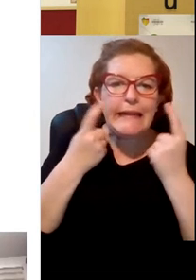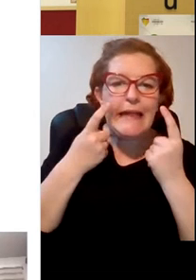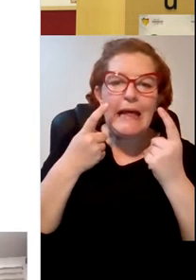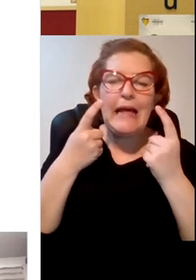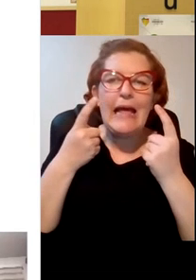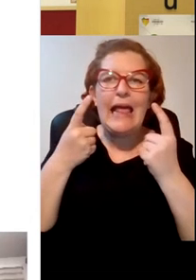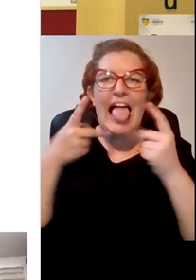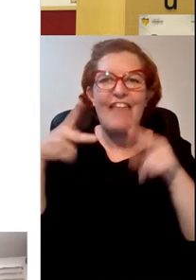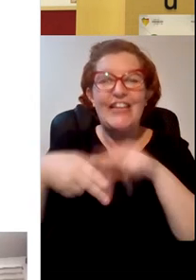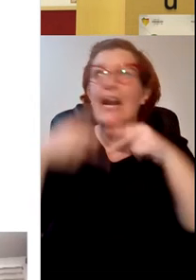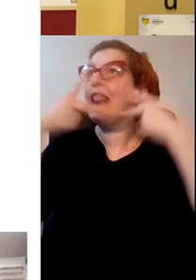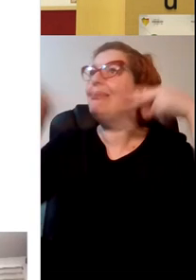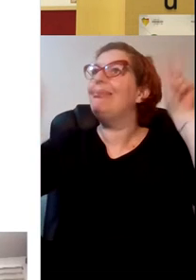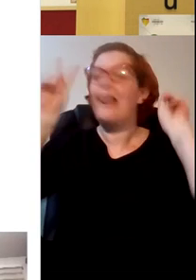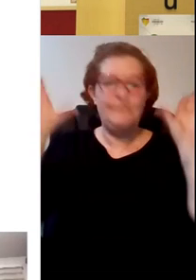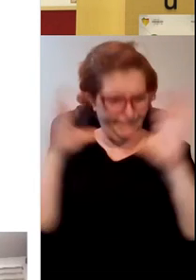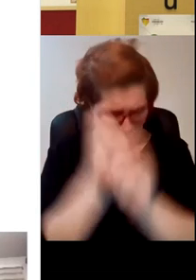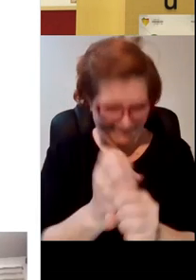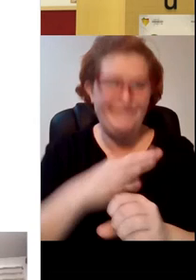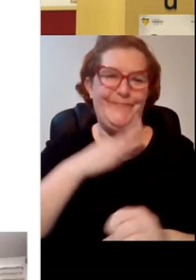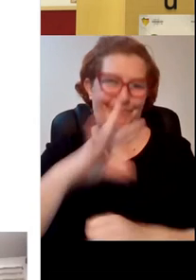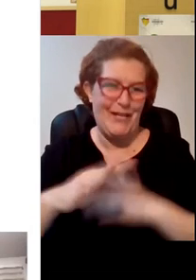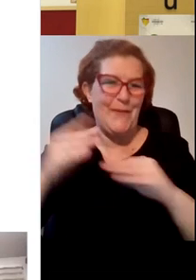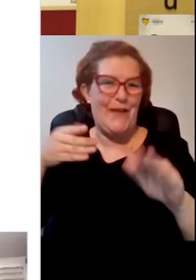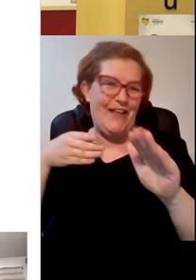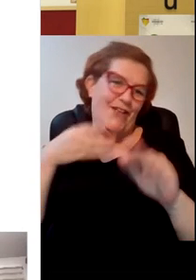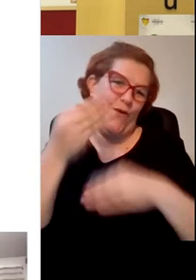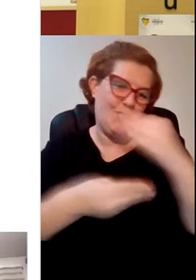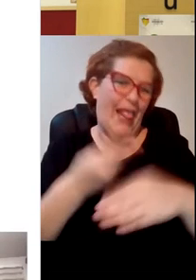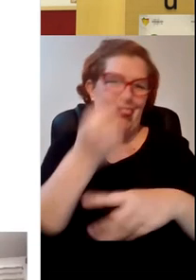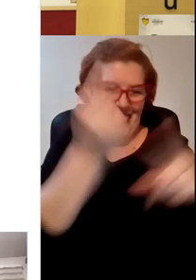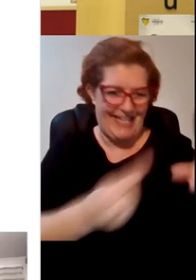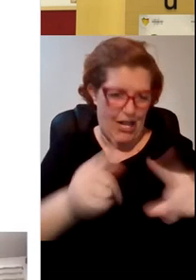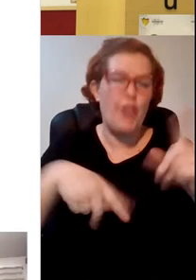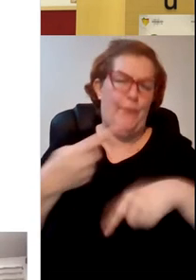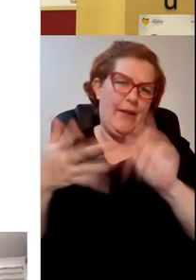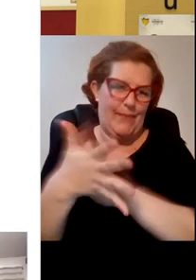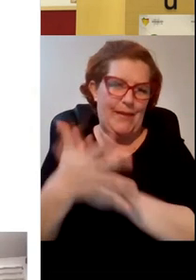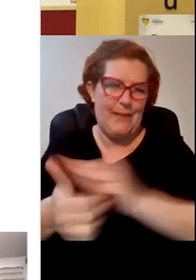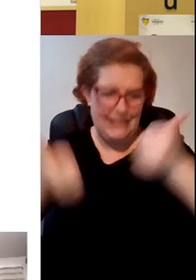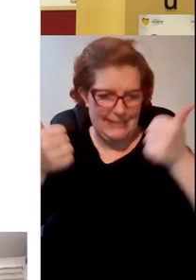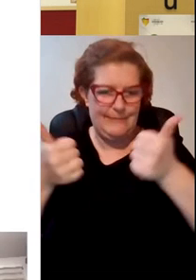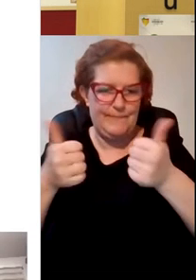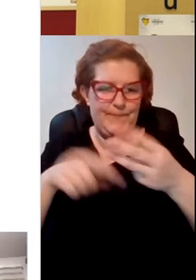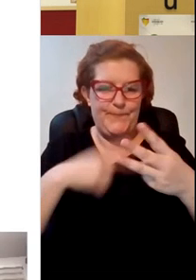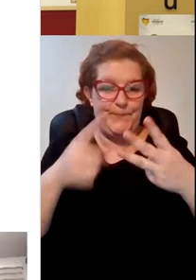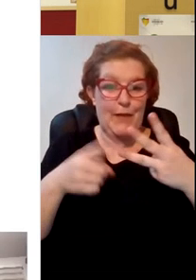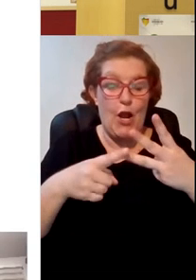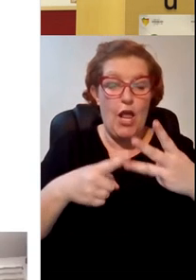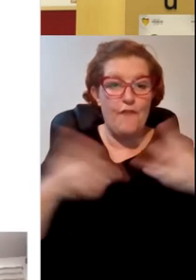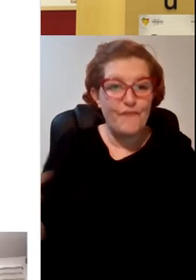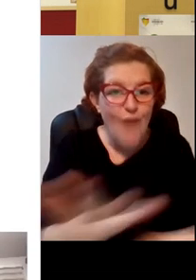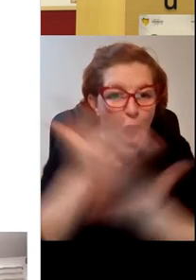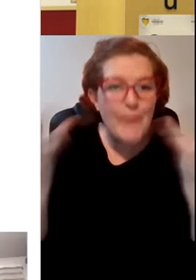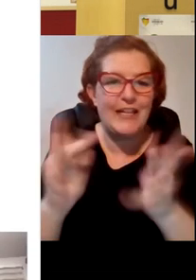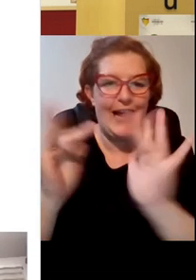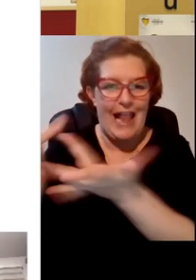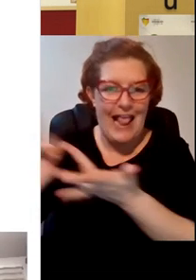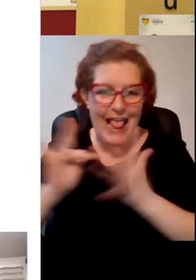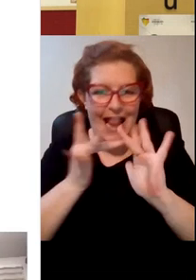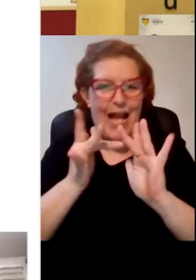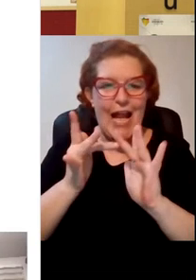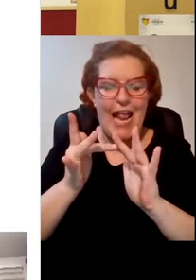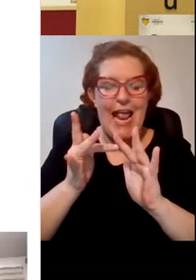problemas de concentración a través de este diseño luego veremos cómo también se pretendía fomentar la interactividad la educación ubicua en